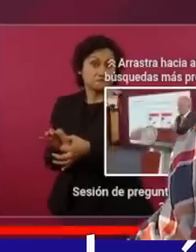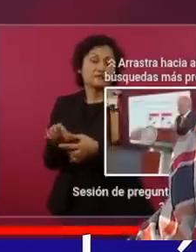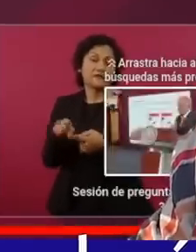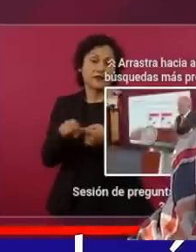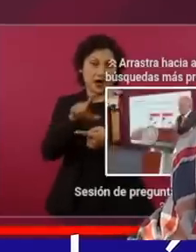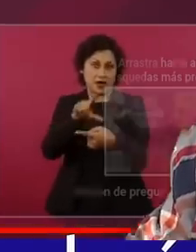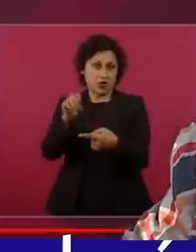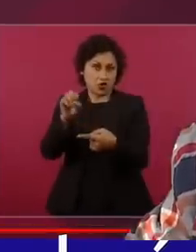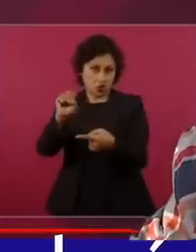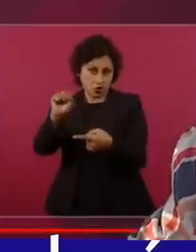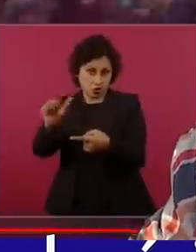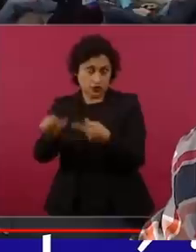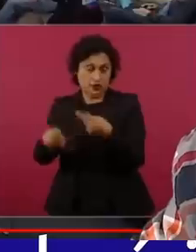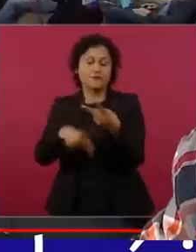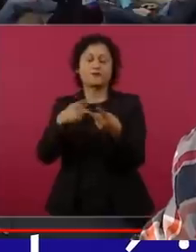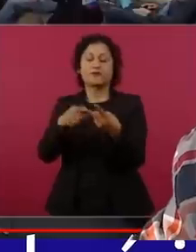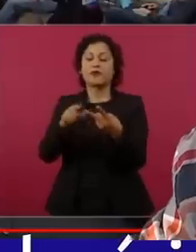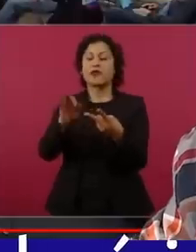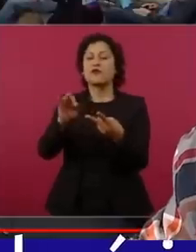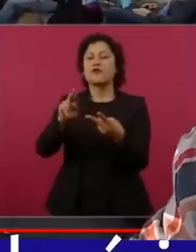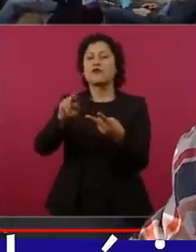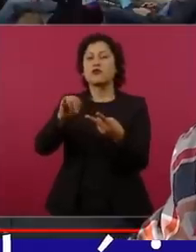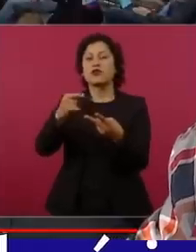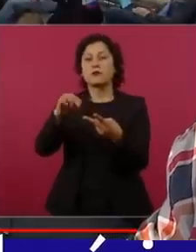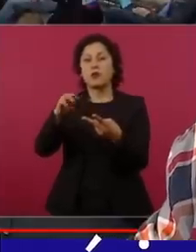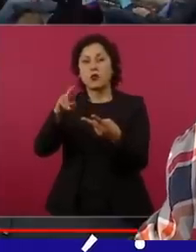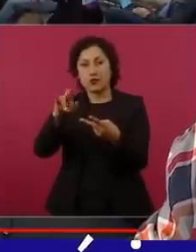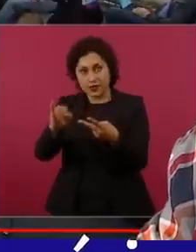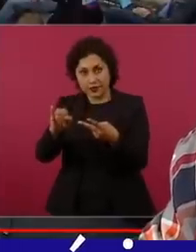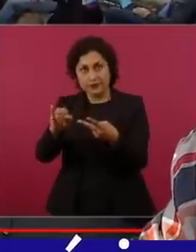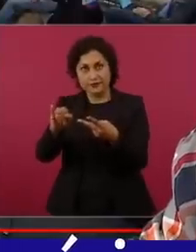Vargas Llosa, apoya en esta última elección